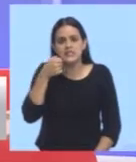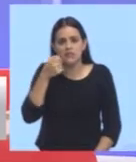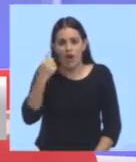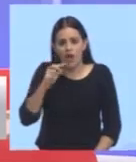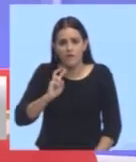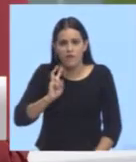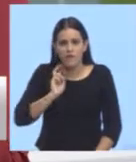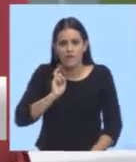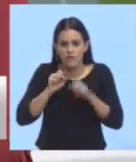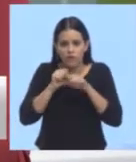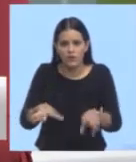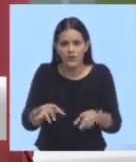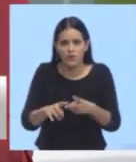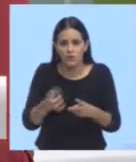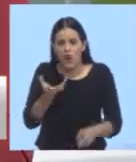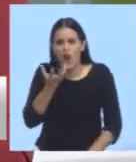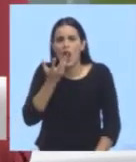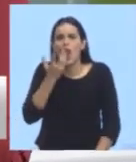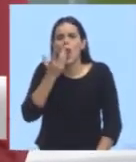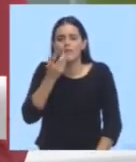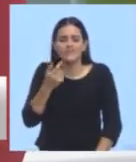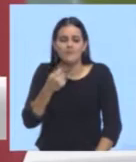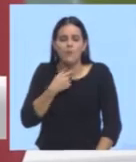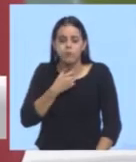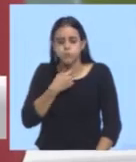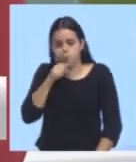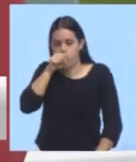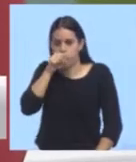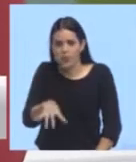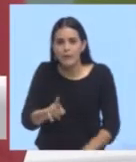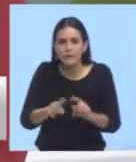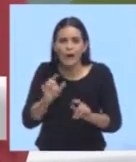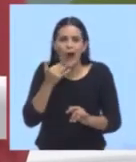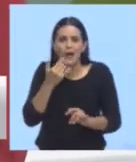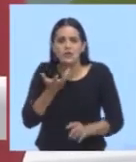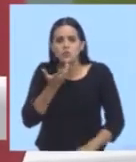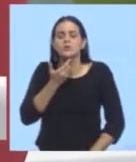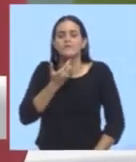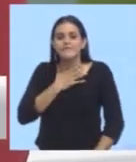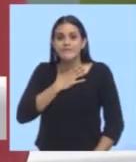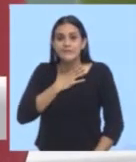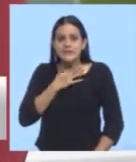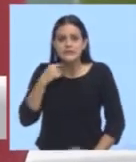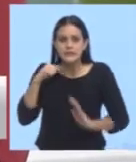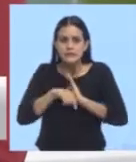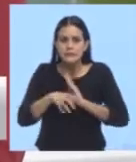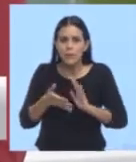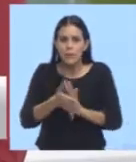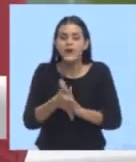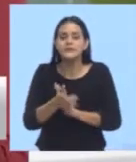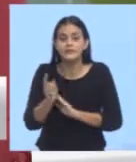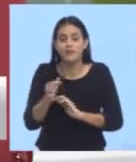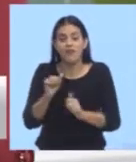y tú por más que trate de no tragar el agua siempre algo pasa pues uno debería ser precavido y tratar de utilizar